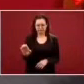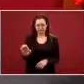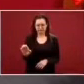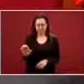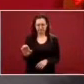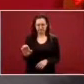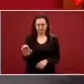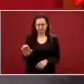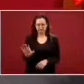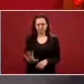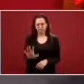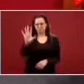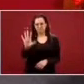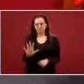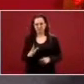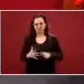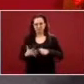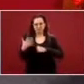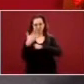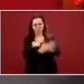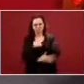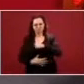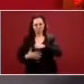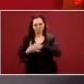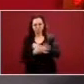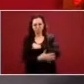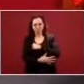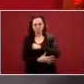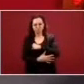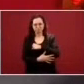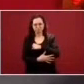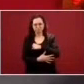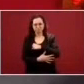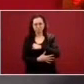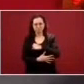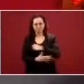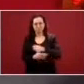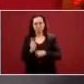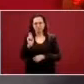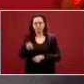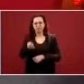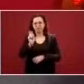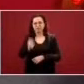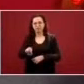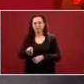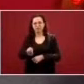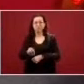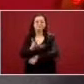El escudo protector es la honestidad.